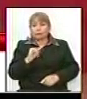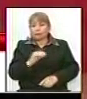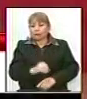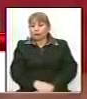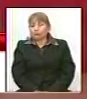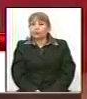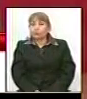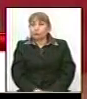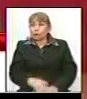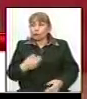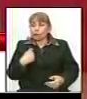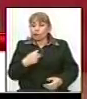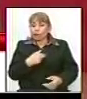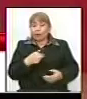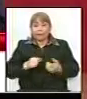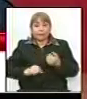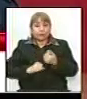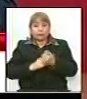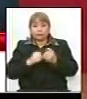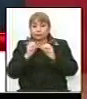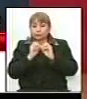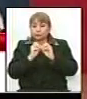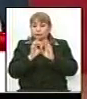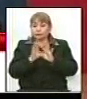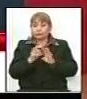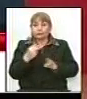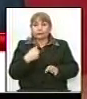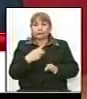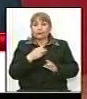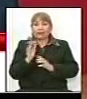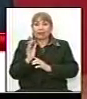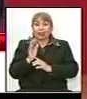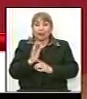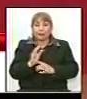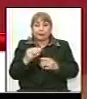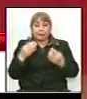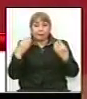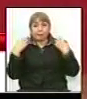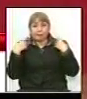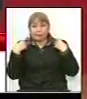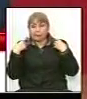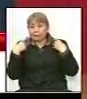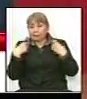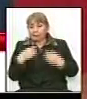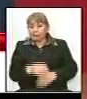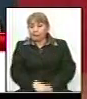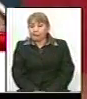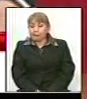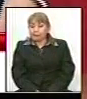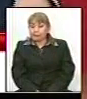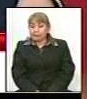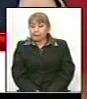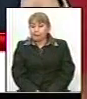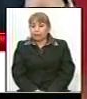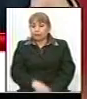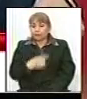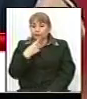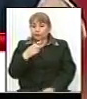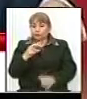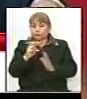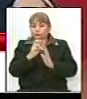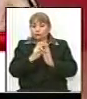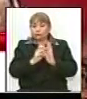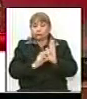están acá para poder tener mayores luces. Nosotros hemos presentado como despacho, hemos elaborado un